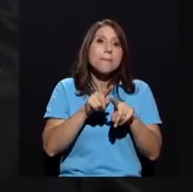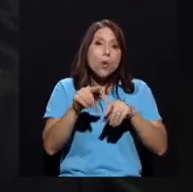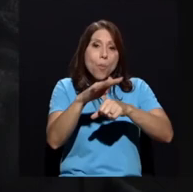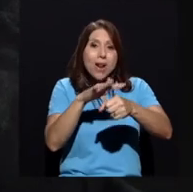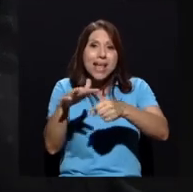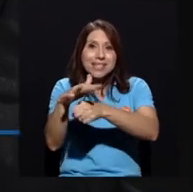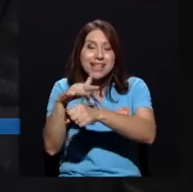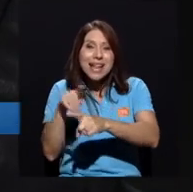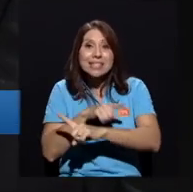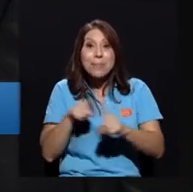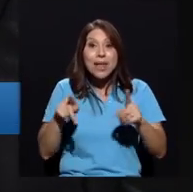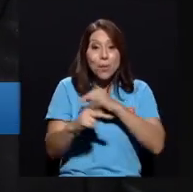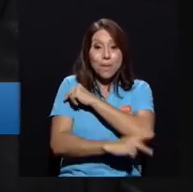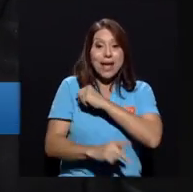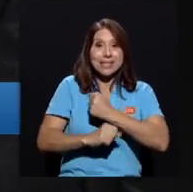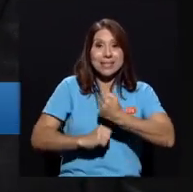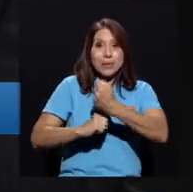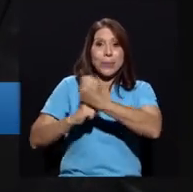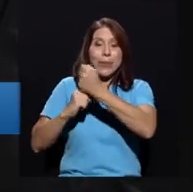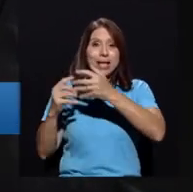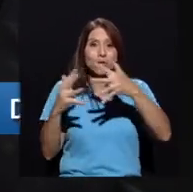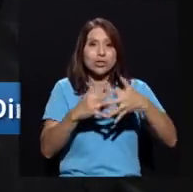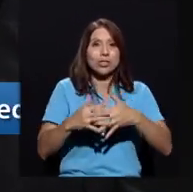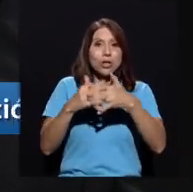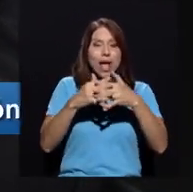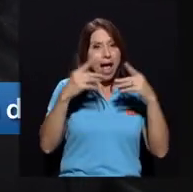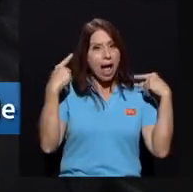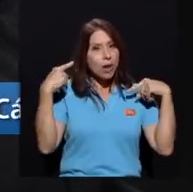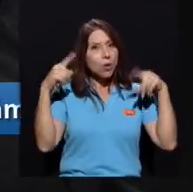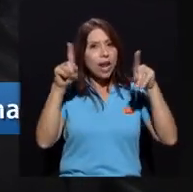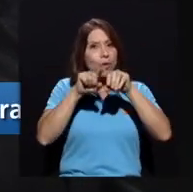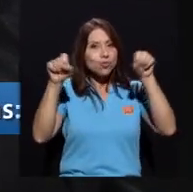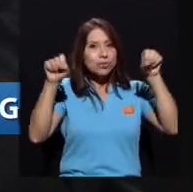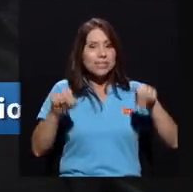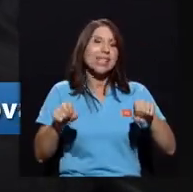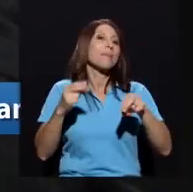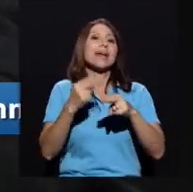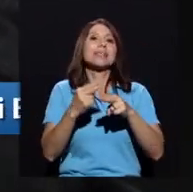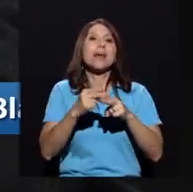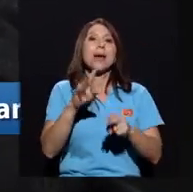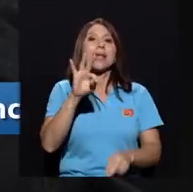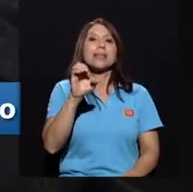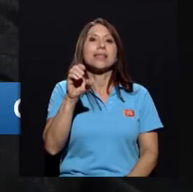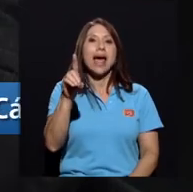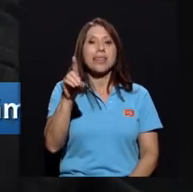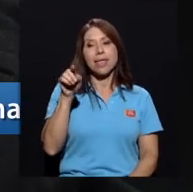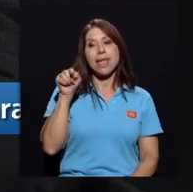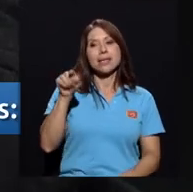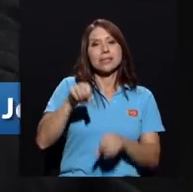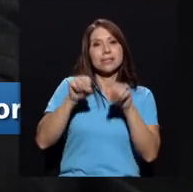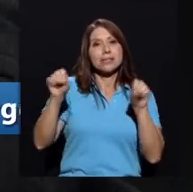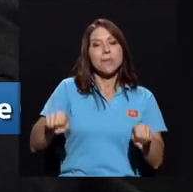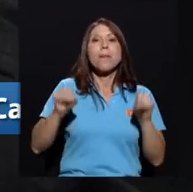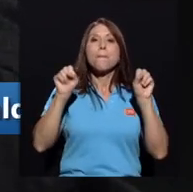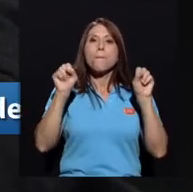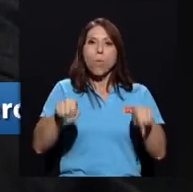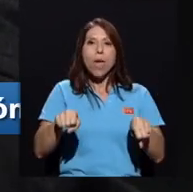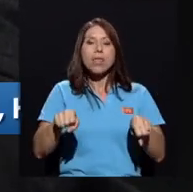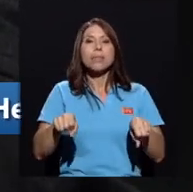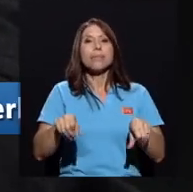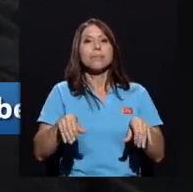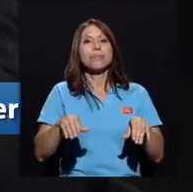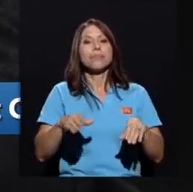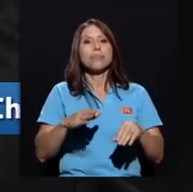aliados de los Estados Unidos han logrado desplegar un sistema que se llama TAT, que va a ser capaz de sostener